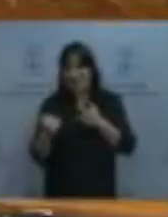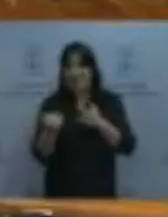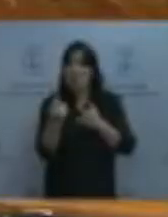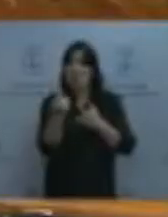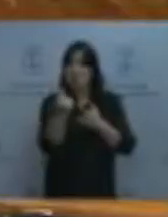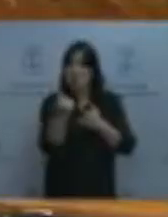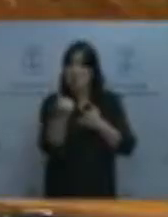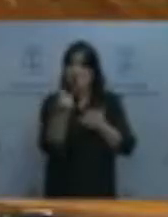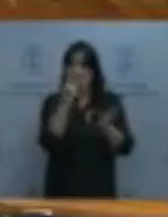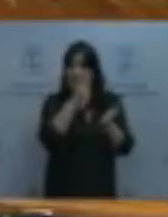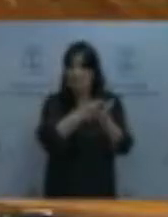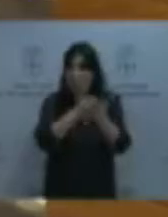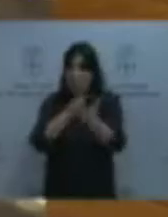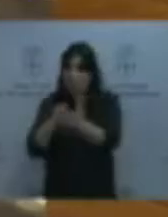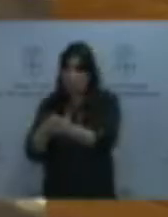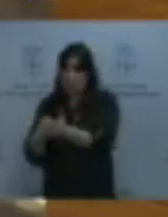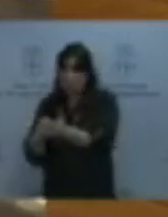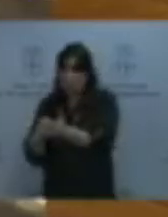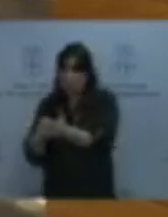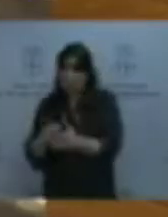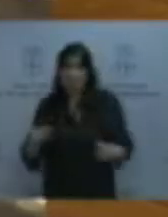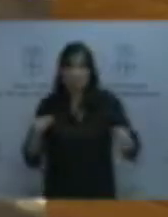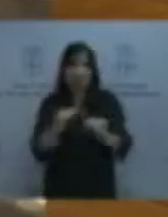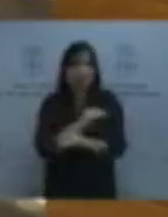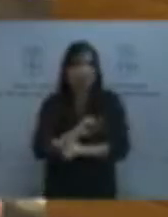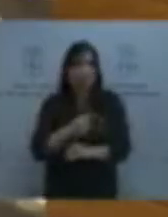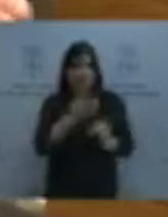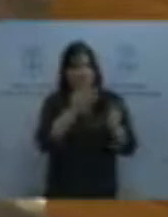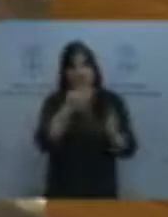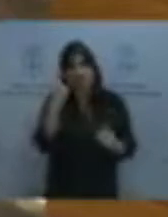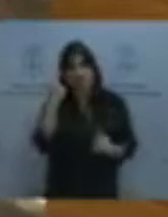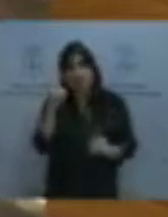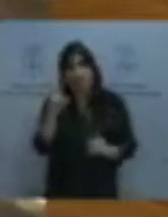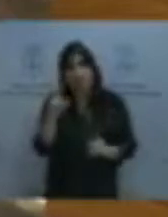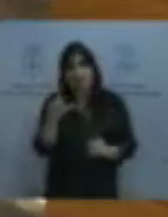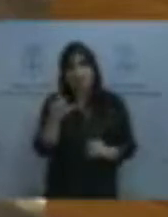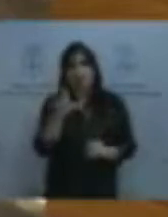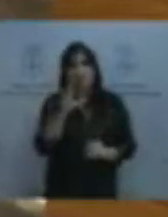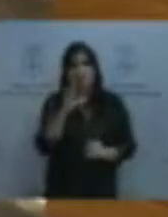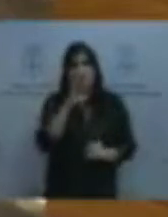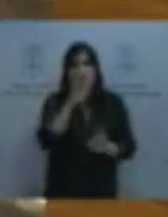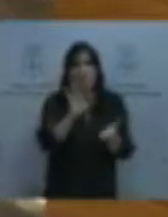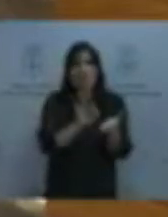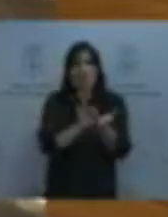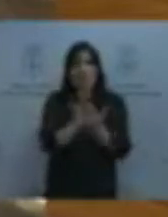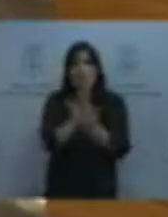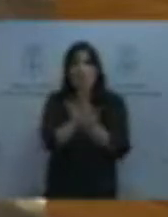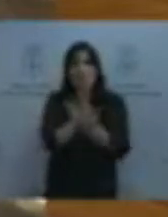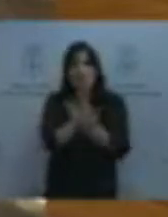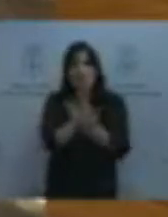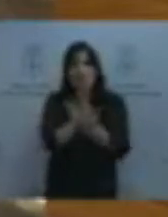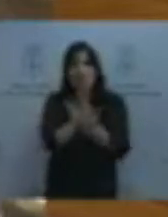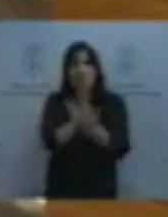se producía, como usted ya conoce, en el servicio de inserción de la señal de televisión en